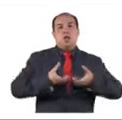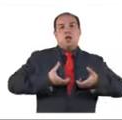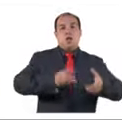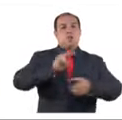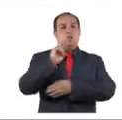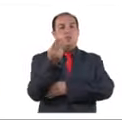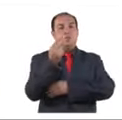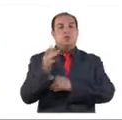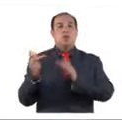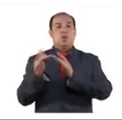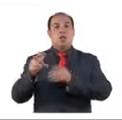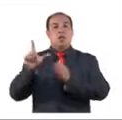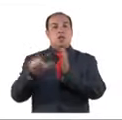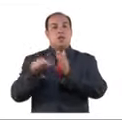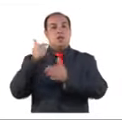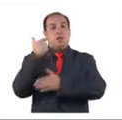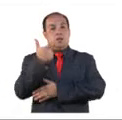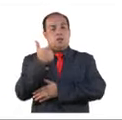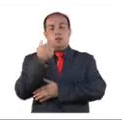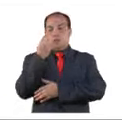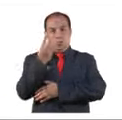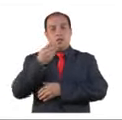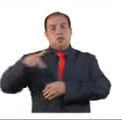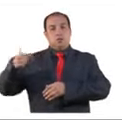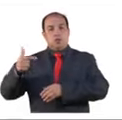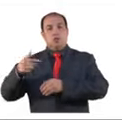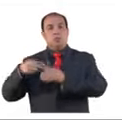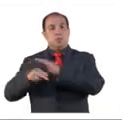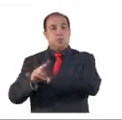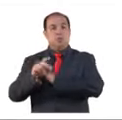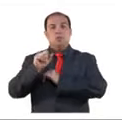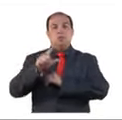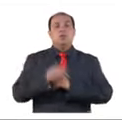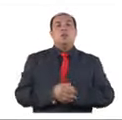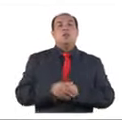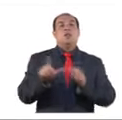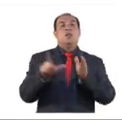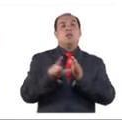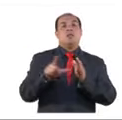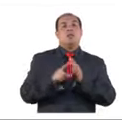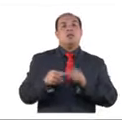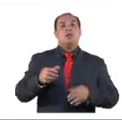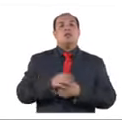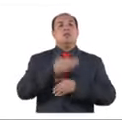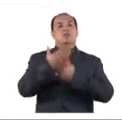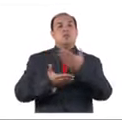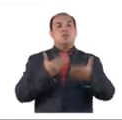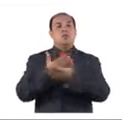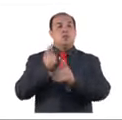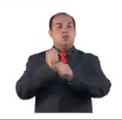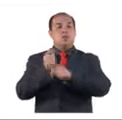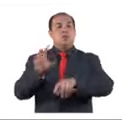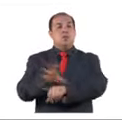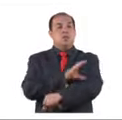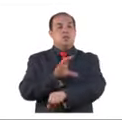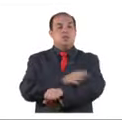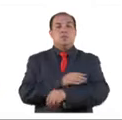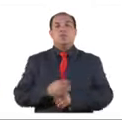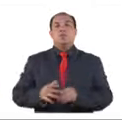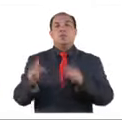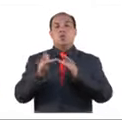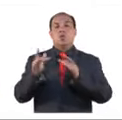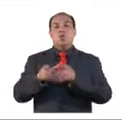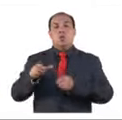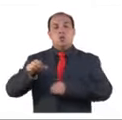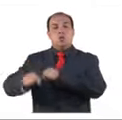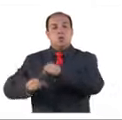líneas 3 y 12 del metro, así como la línea 3 del Servicio de Transportes Eléctricos, y se conecta con la ciclovía de Amores, con el bus